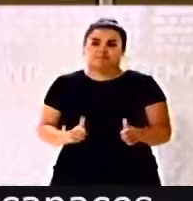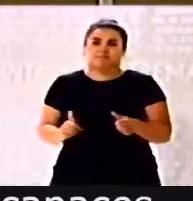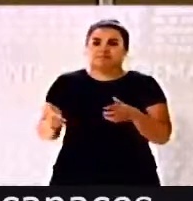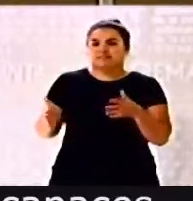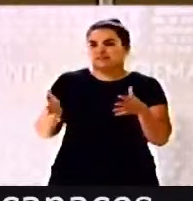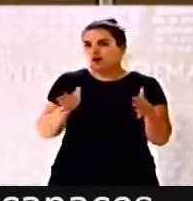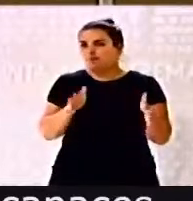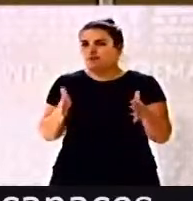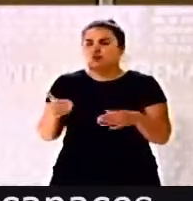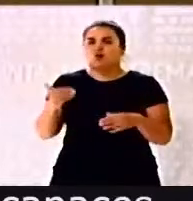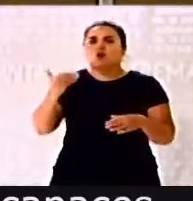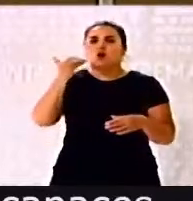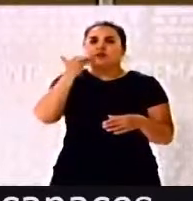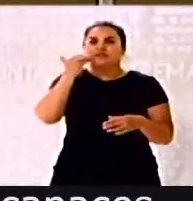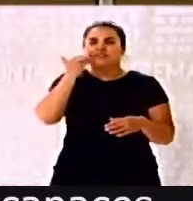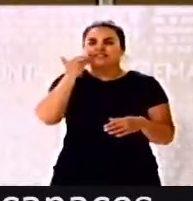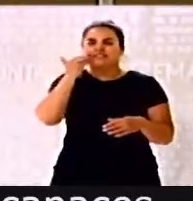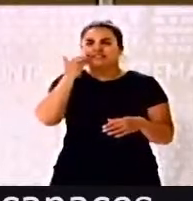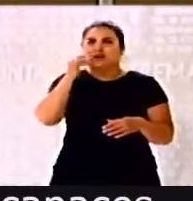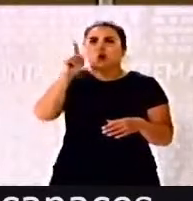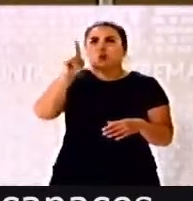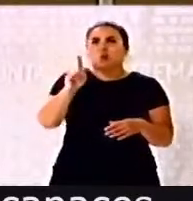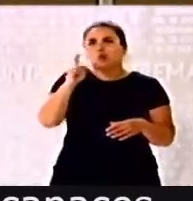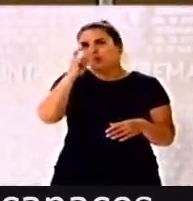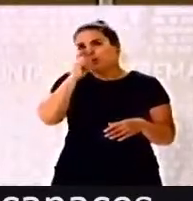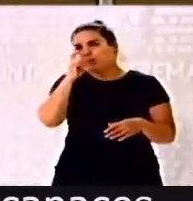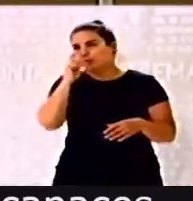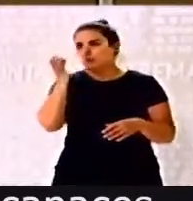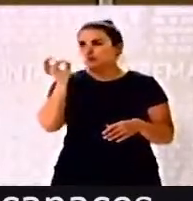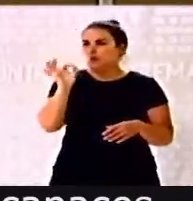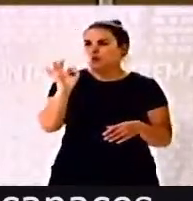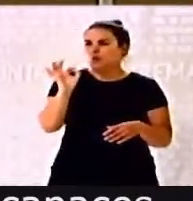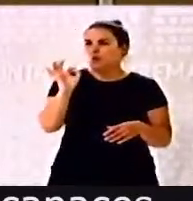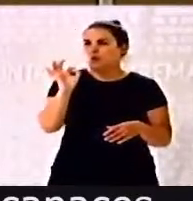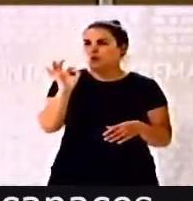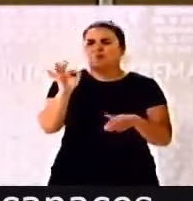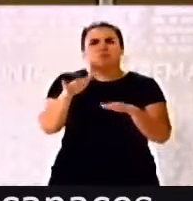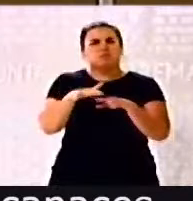alrededor del día 1 de junio,